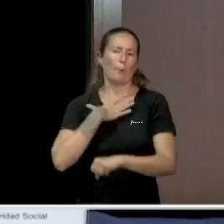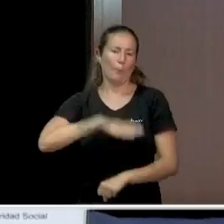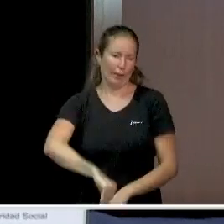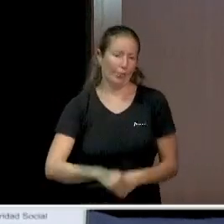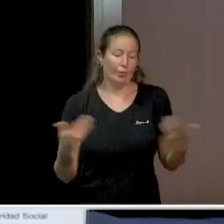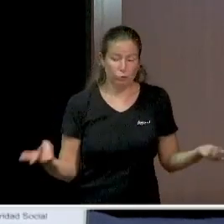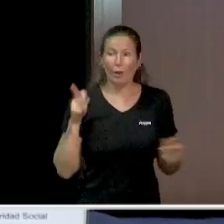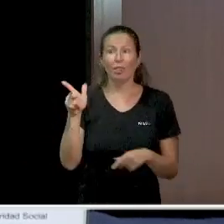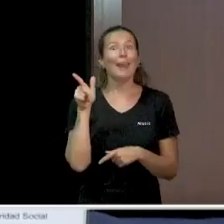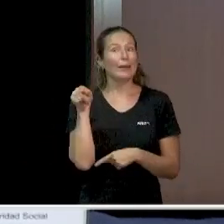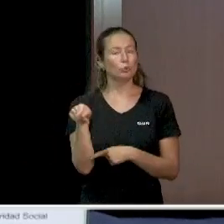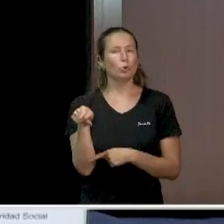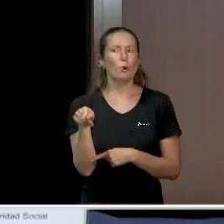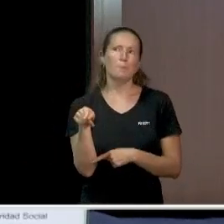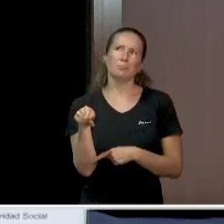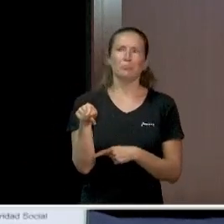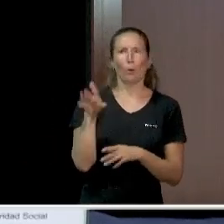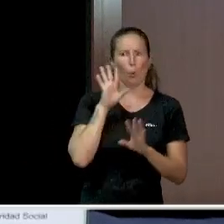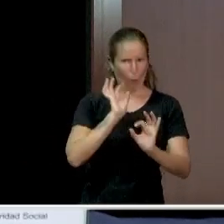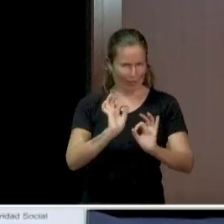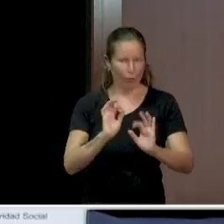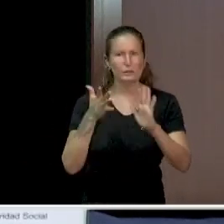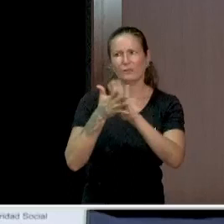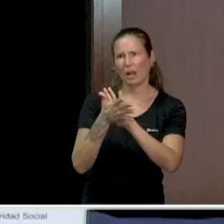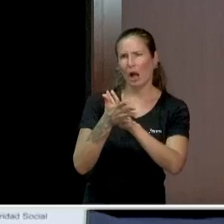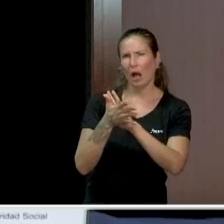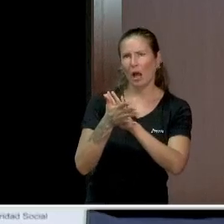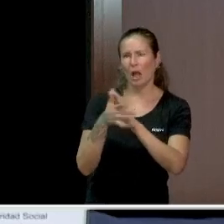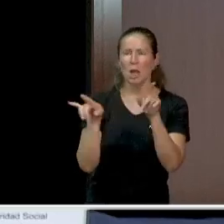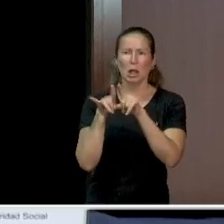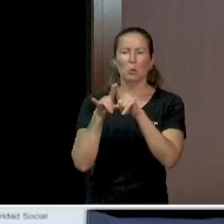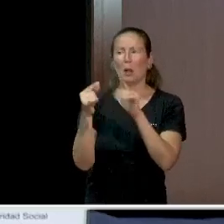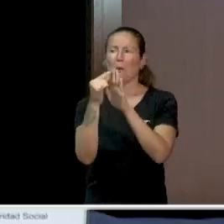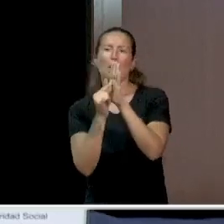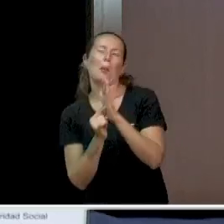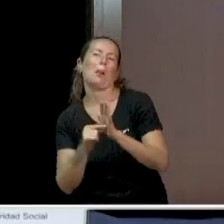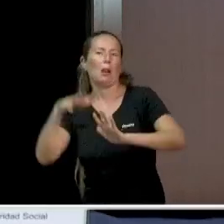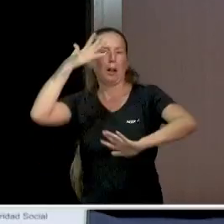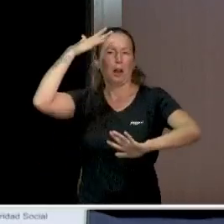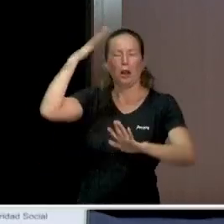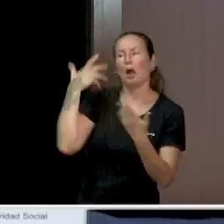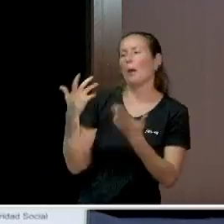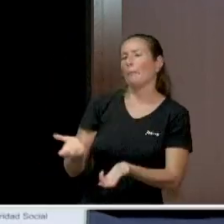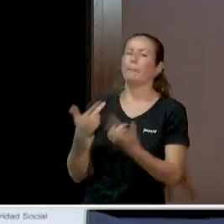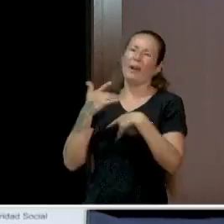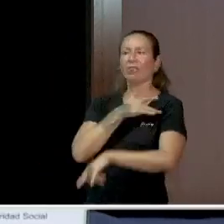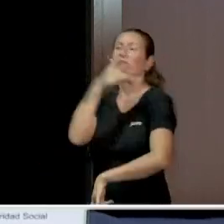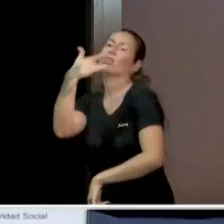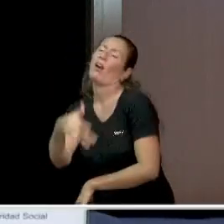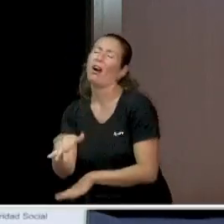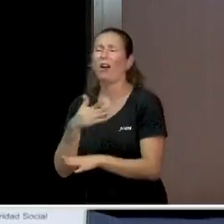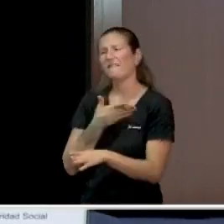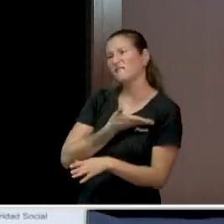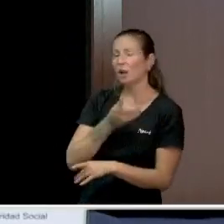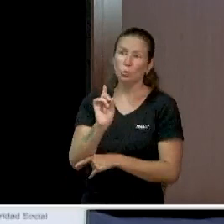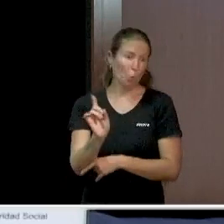tal derecho, cuidado, no se configura para nada como una medida filantrópica o de beneficencia. Olvídense de esto.